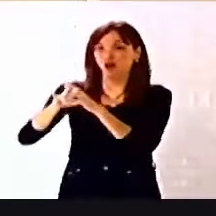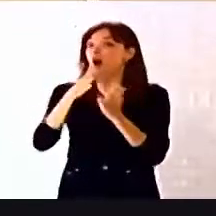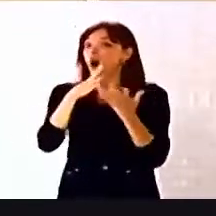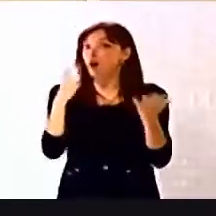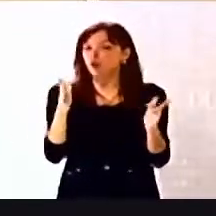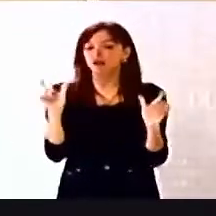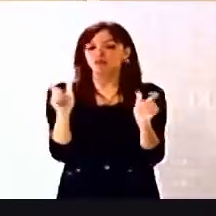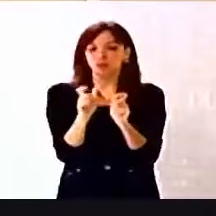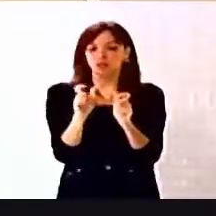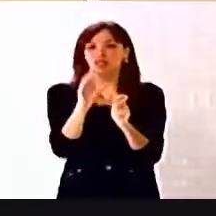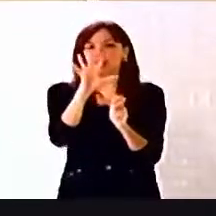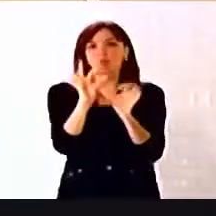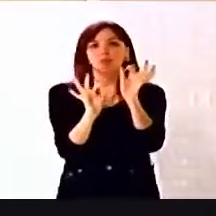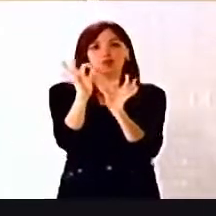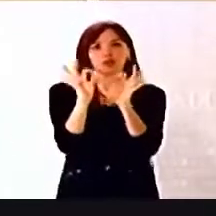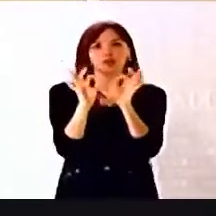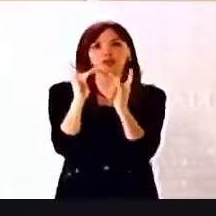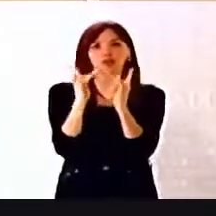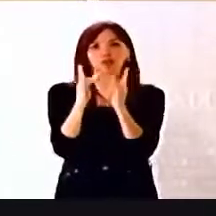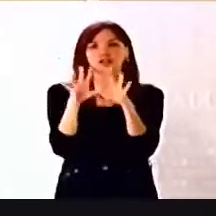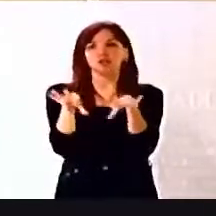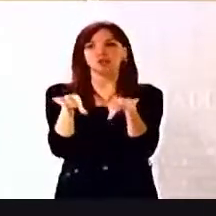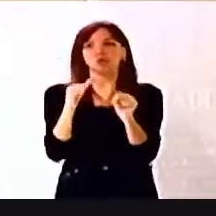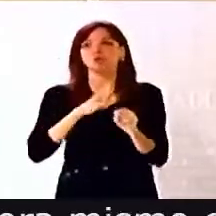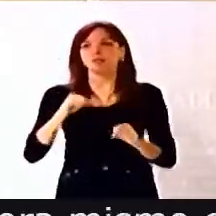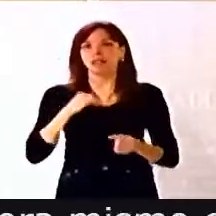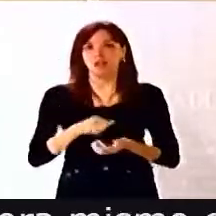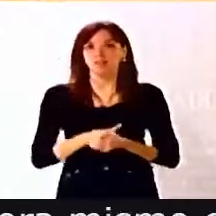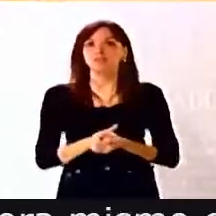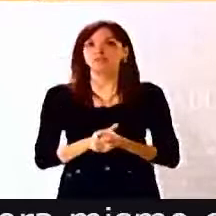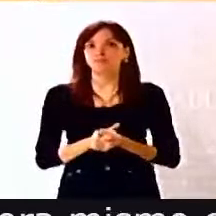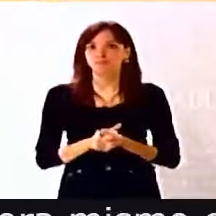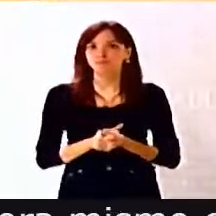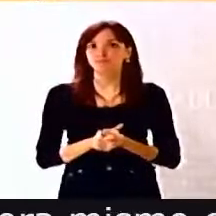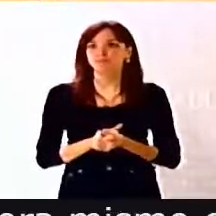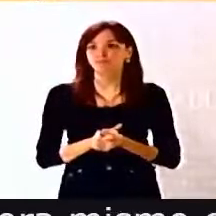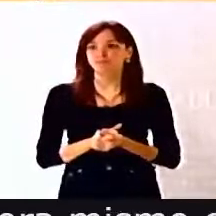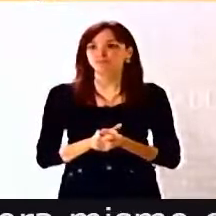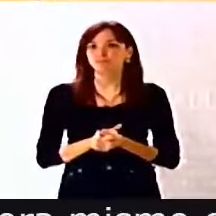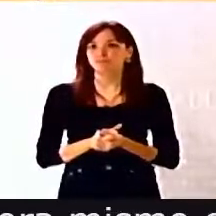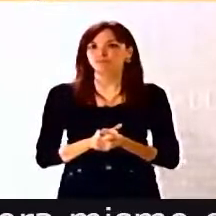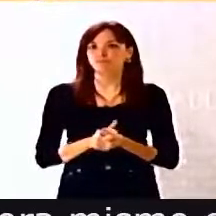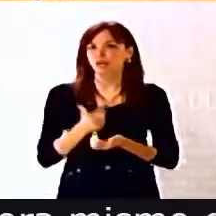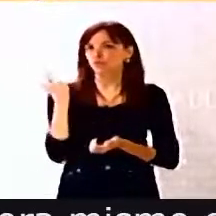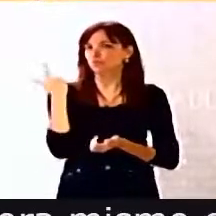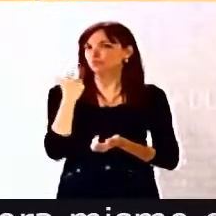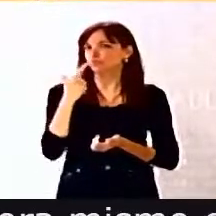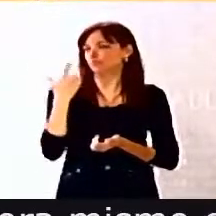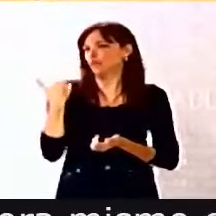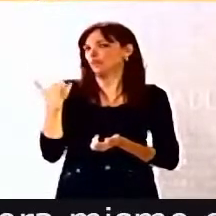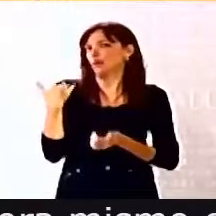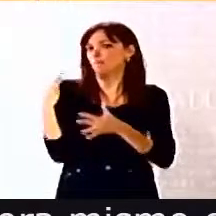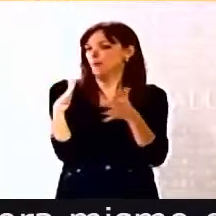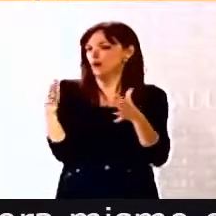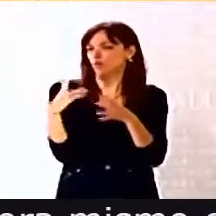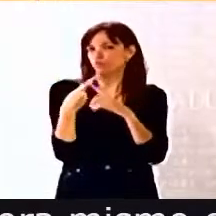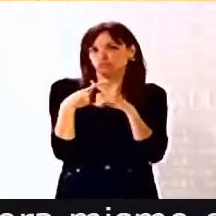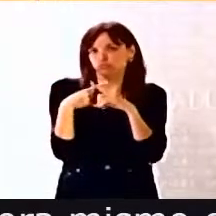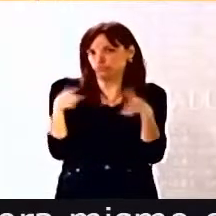el 5% de la presión hospitalaria, muy lejos de lo que ocurrió en la primera ola, afortunadamente.